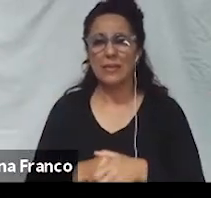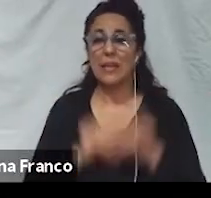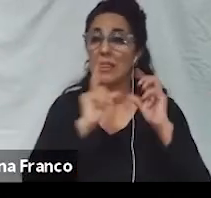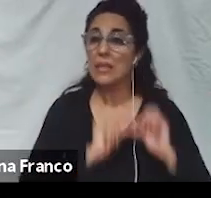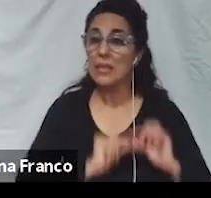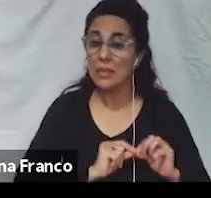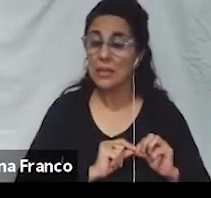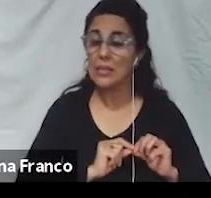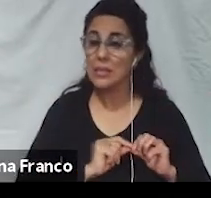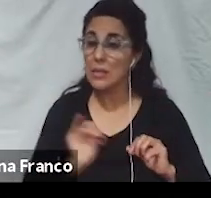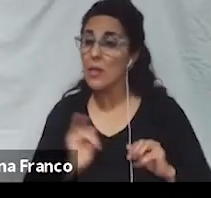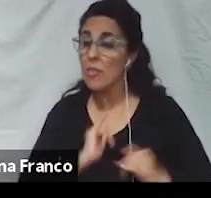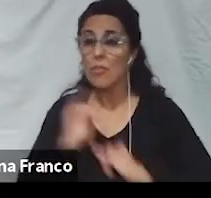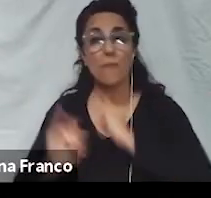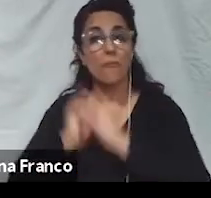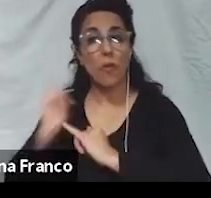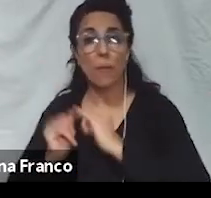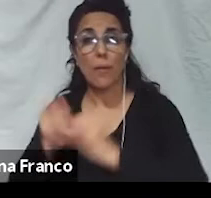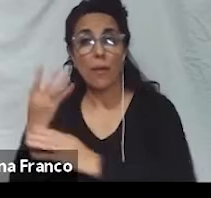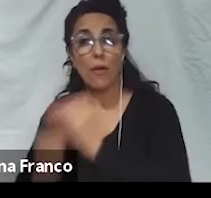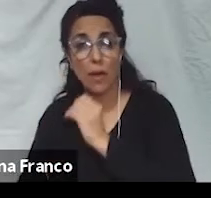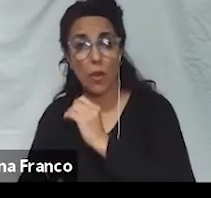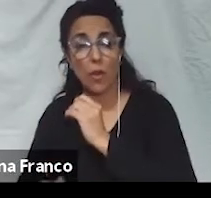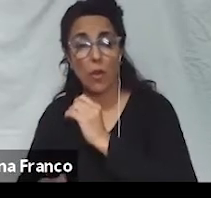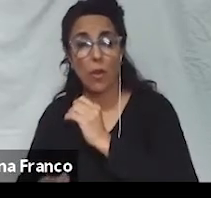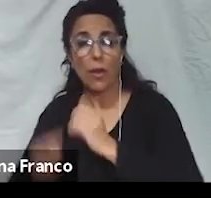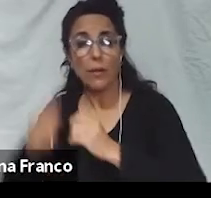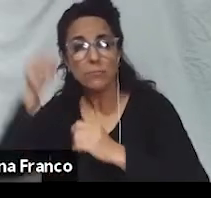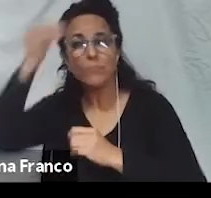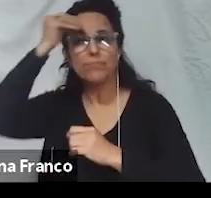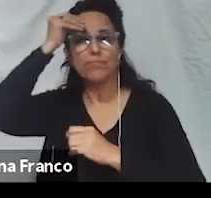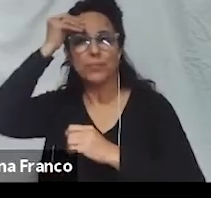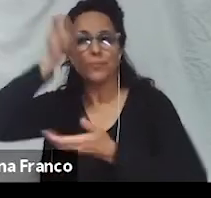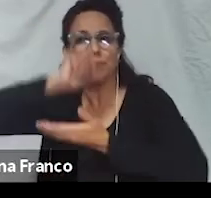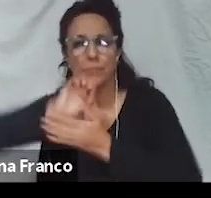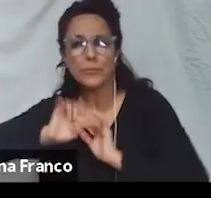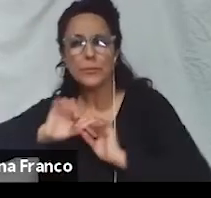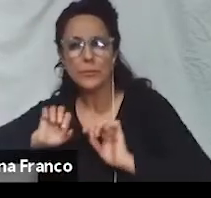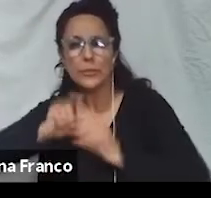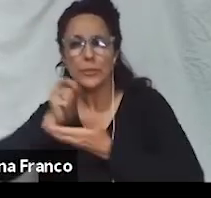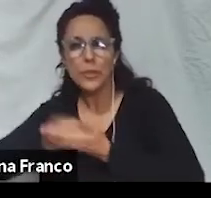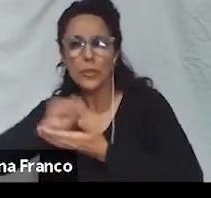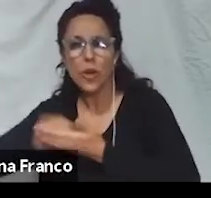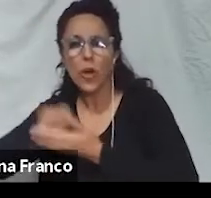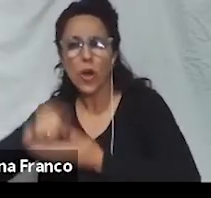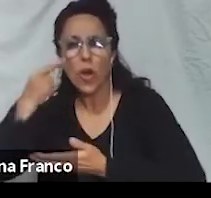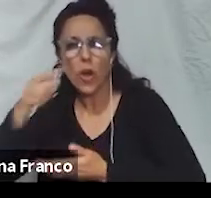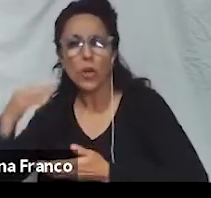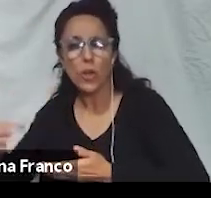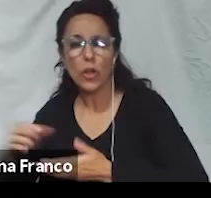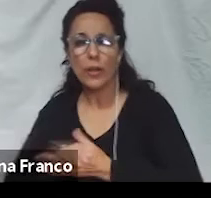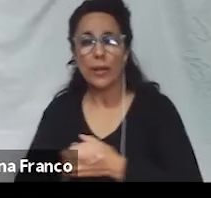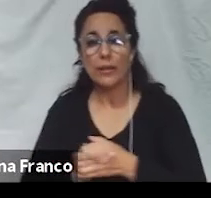muy minucioso también a la hora de reportar los errores, por esto que yo decía antes, de que nuestra auditoría la puede recibir